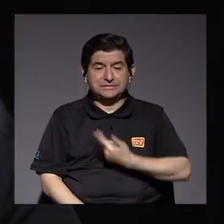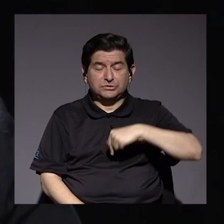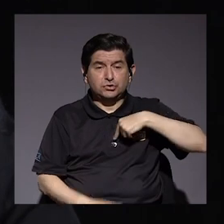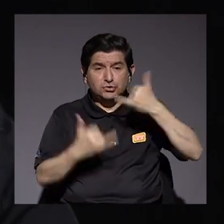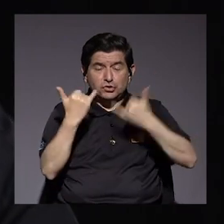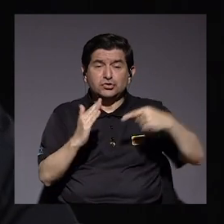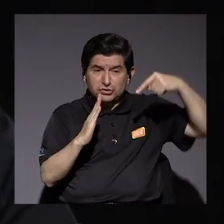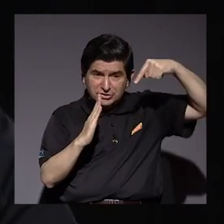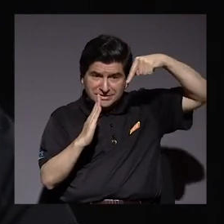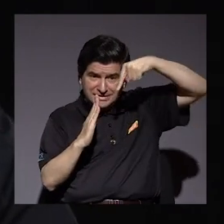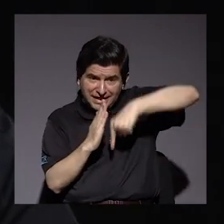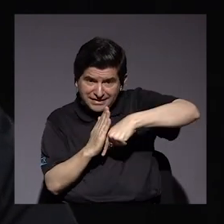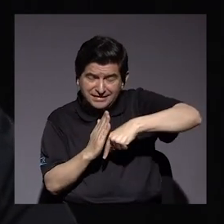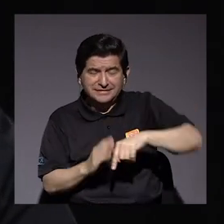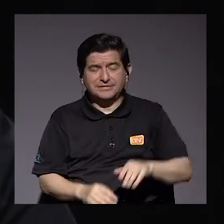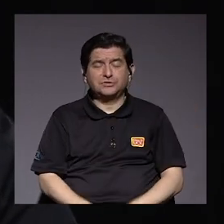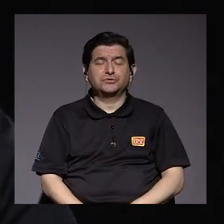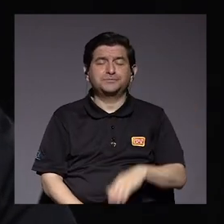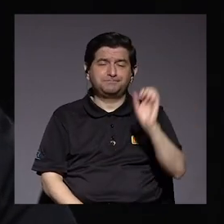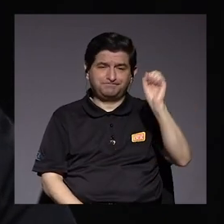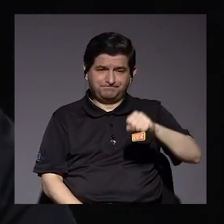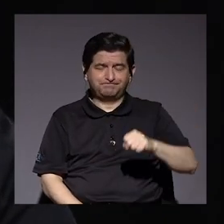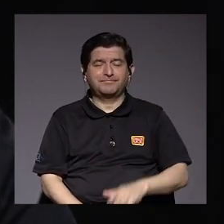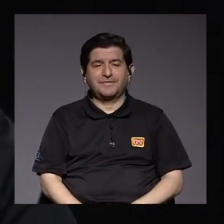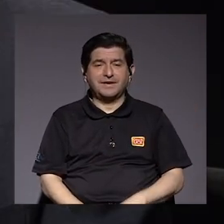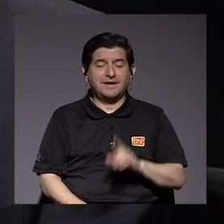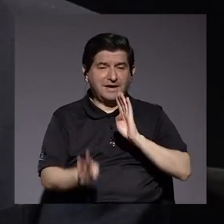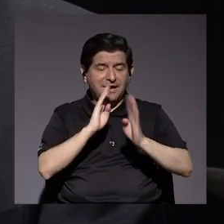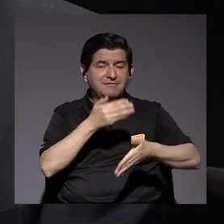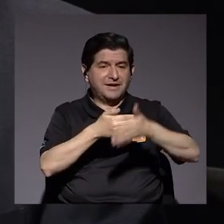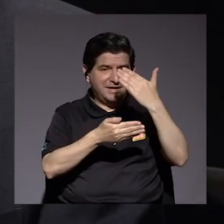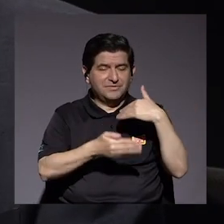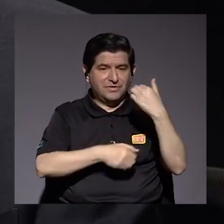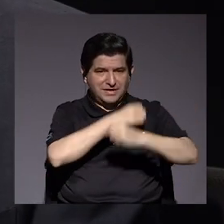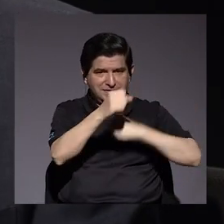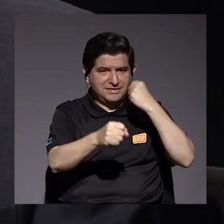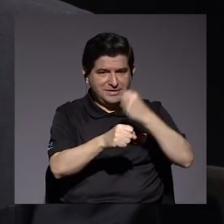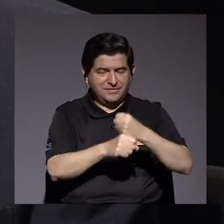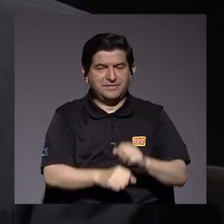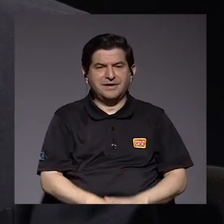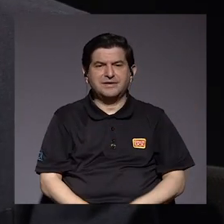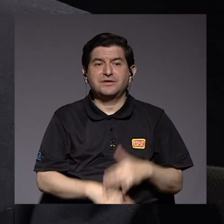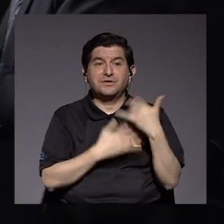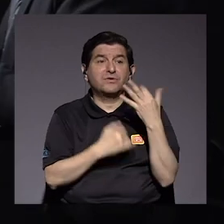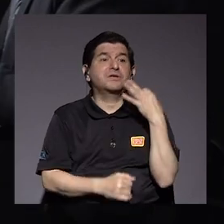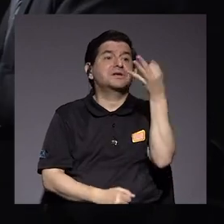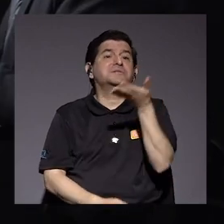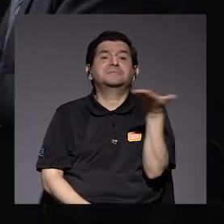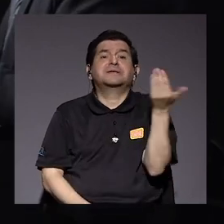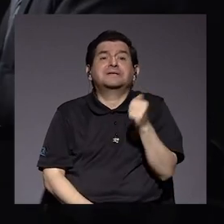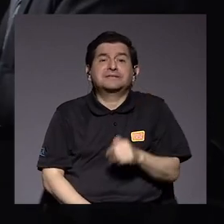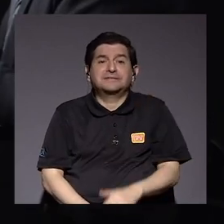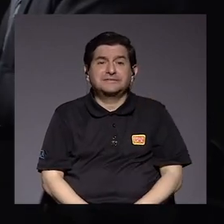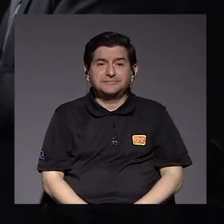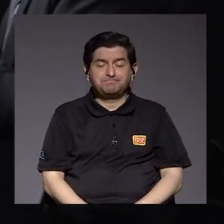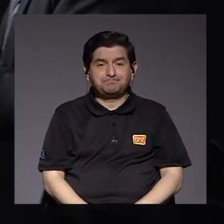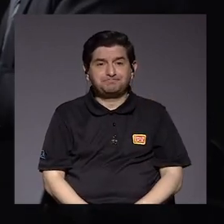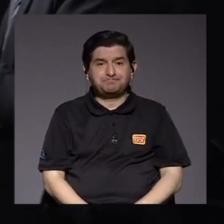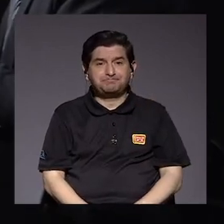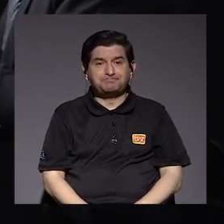vamos a bajar vamos ya bajando en el abismo que referíamos el año pasado a no sé qué nos puede esperar